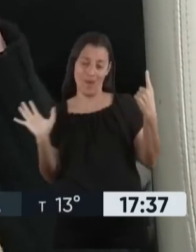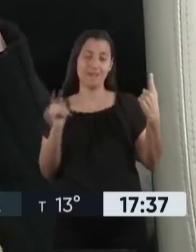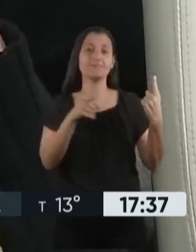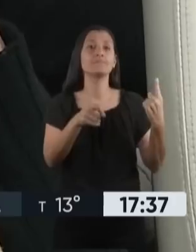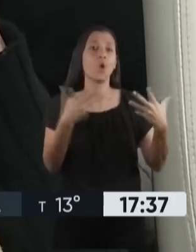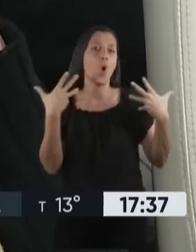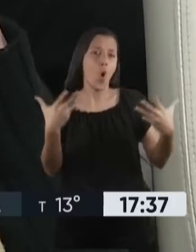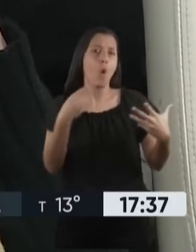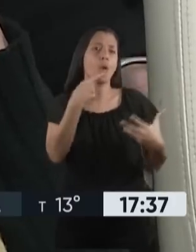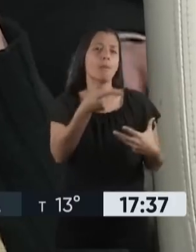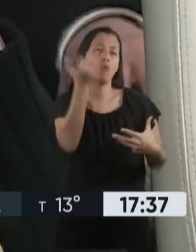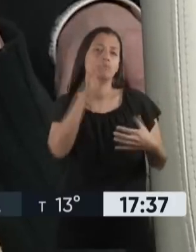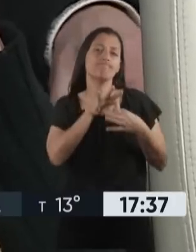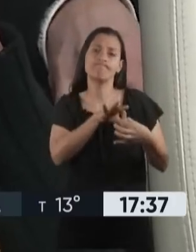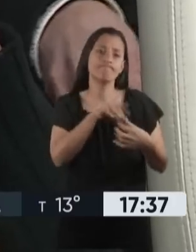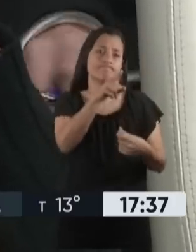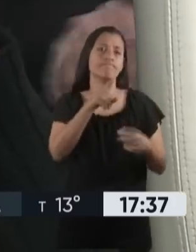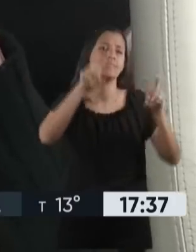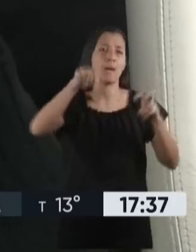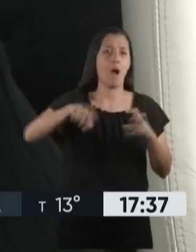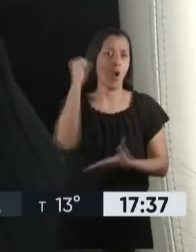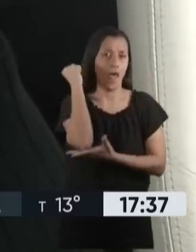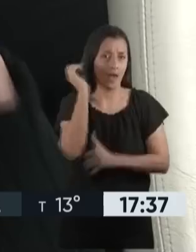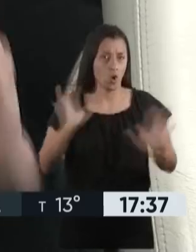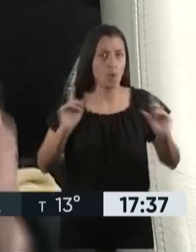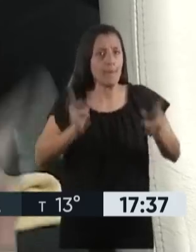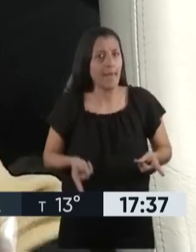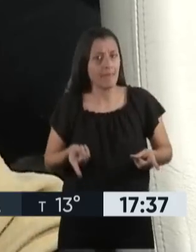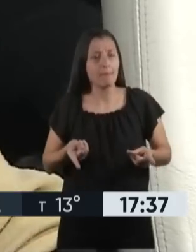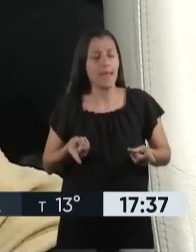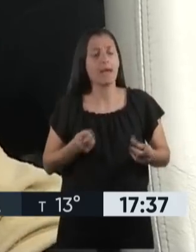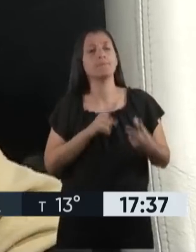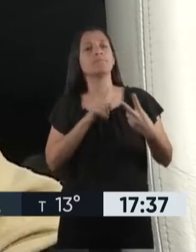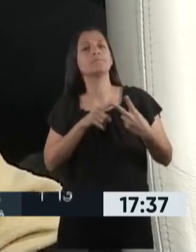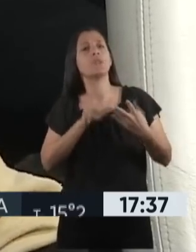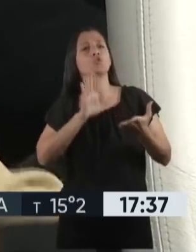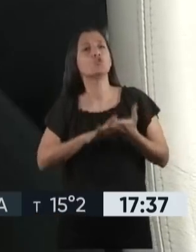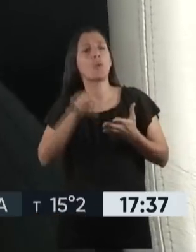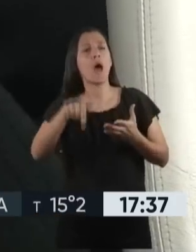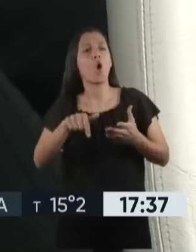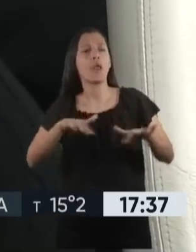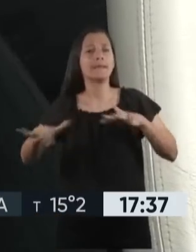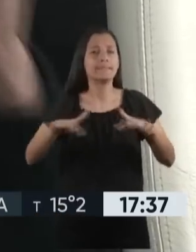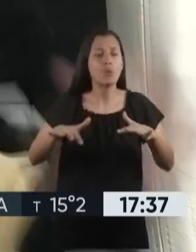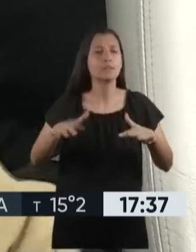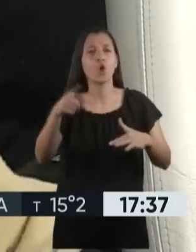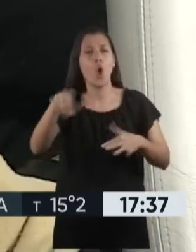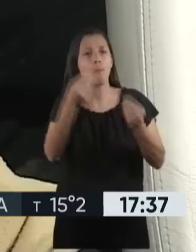Obviamente la pregunta tiene que ver en este caso con la economía y con la perspectiva, la